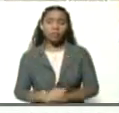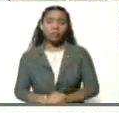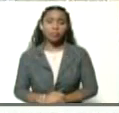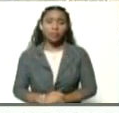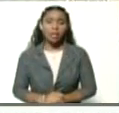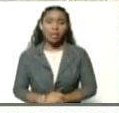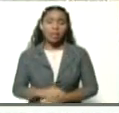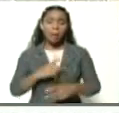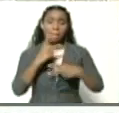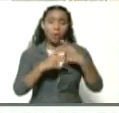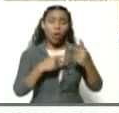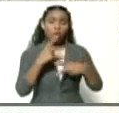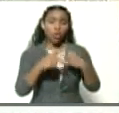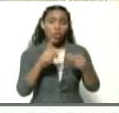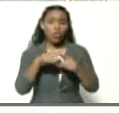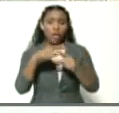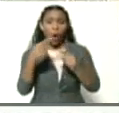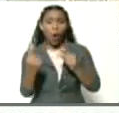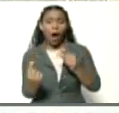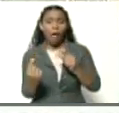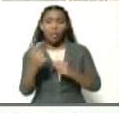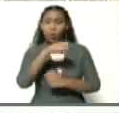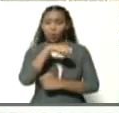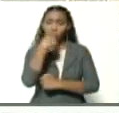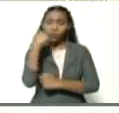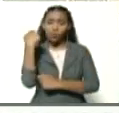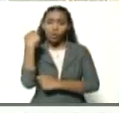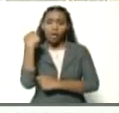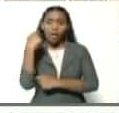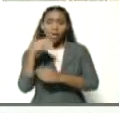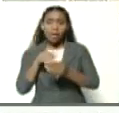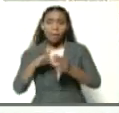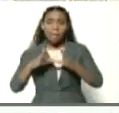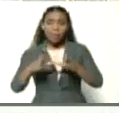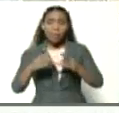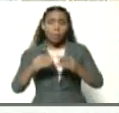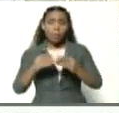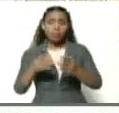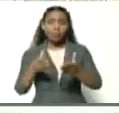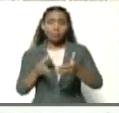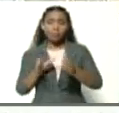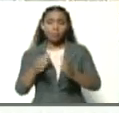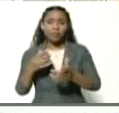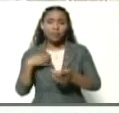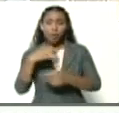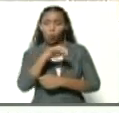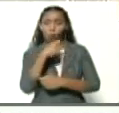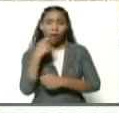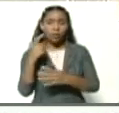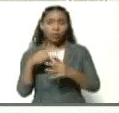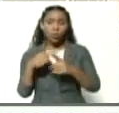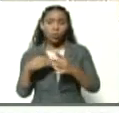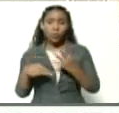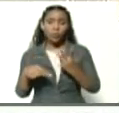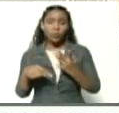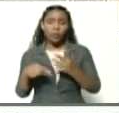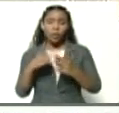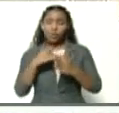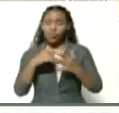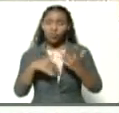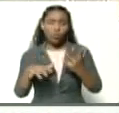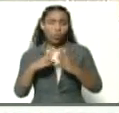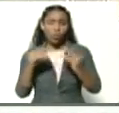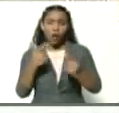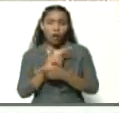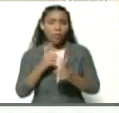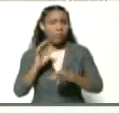de producción de hoja de coca, de pasta de coca, de cocaína y de laboratorios de cocaína,